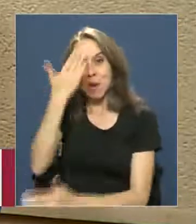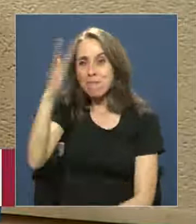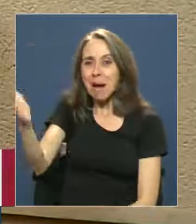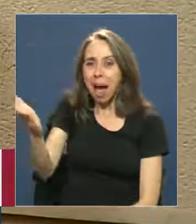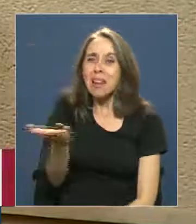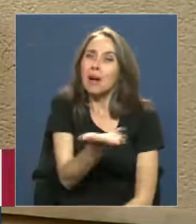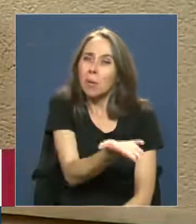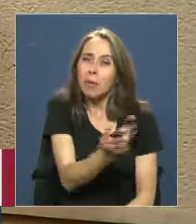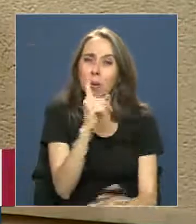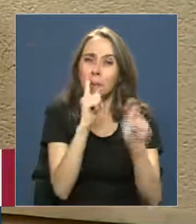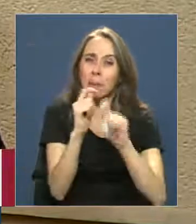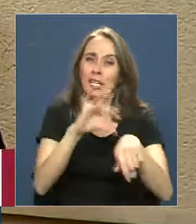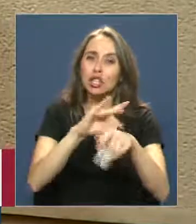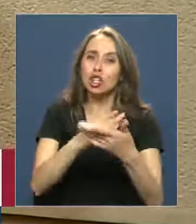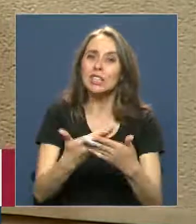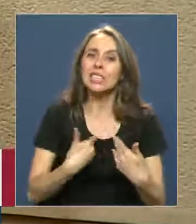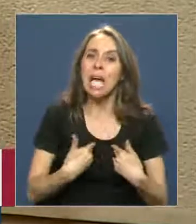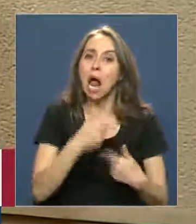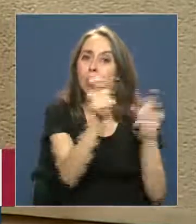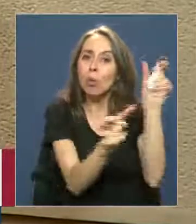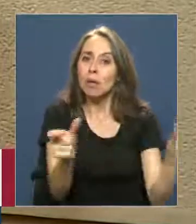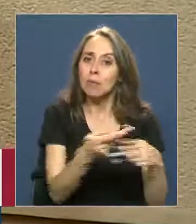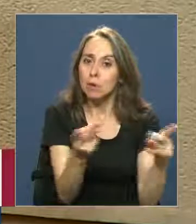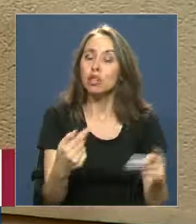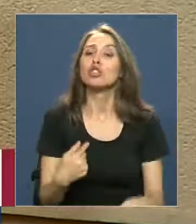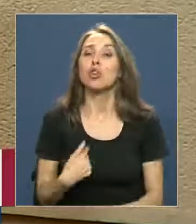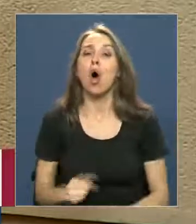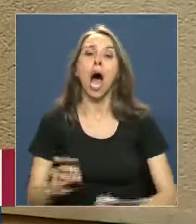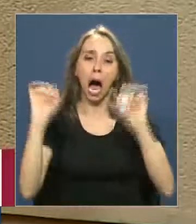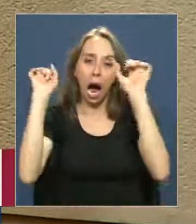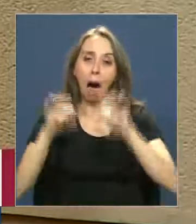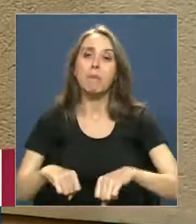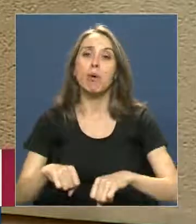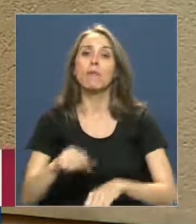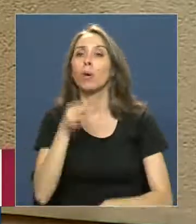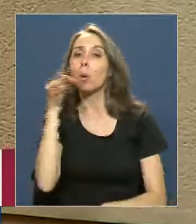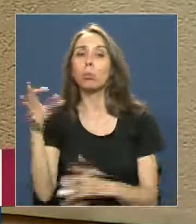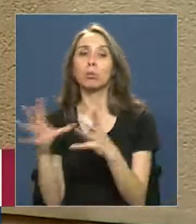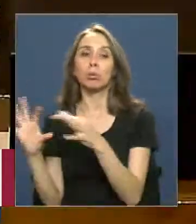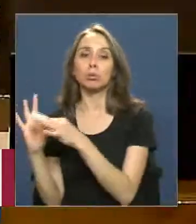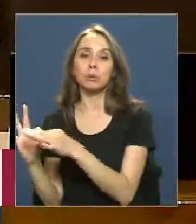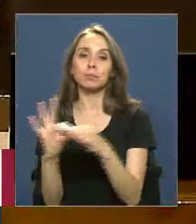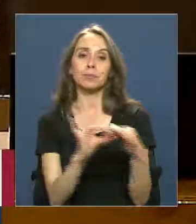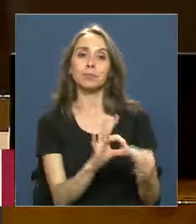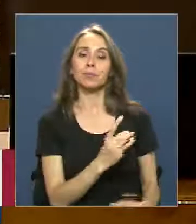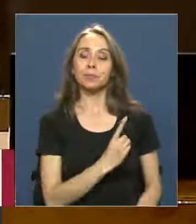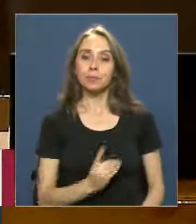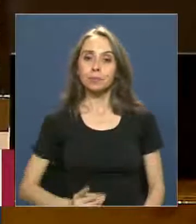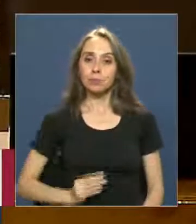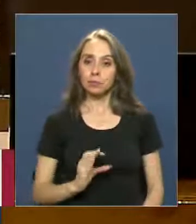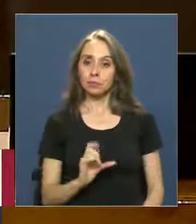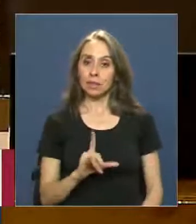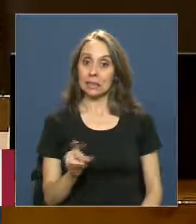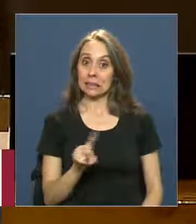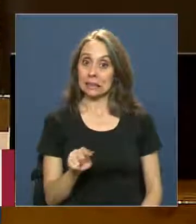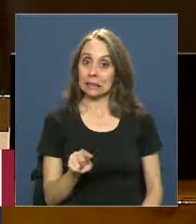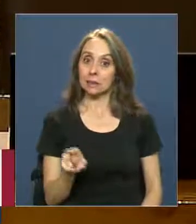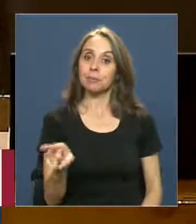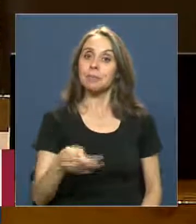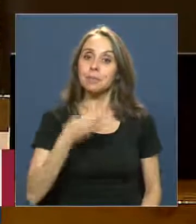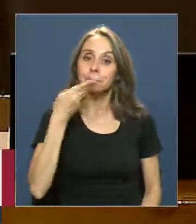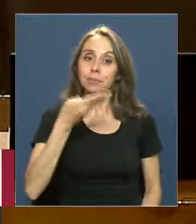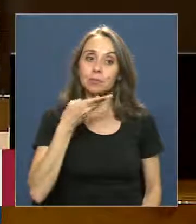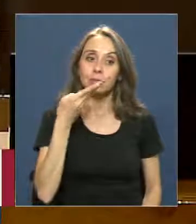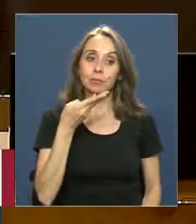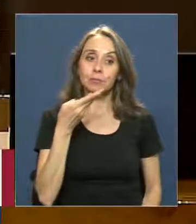salud pública. Por lo mismo, apruebo. Muchas gracias. Gracias, diputado Andrés Celis. De inmediato le entrego el uso de